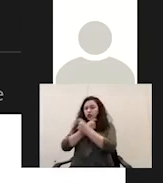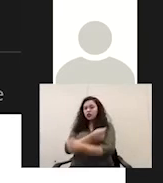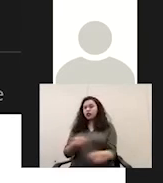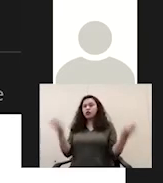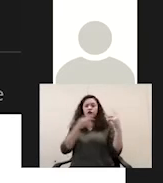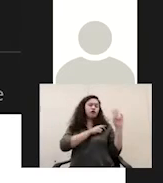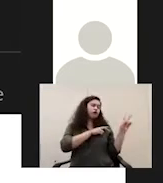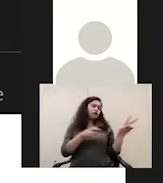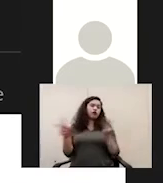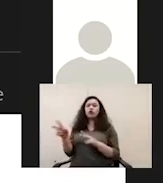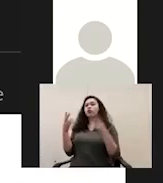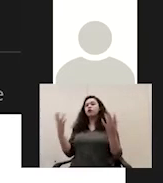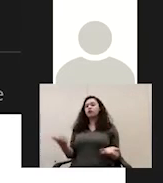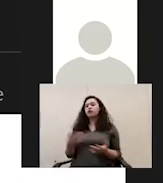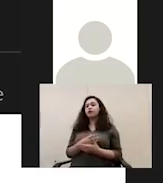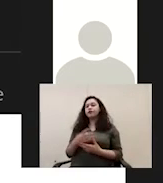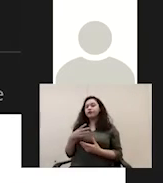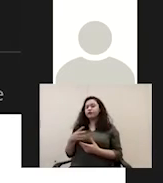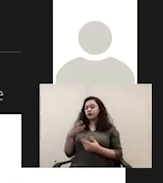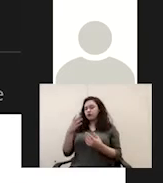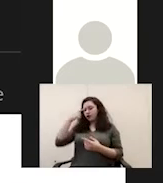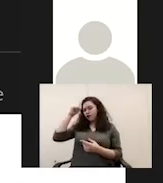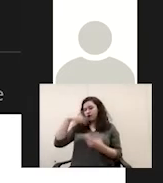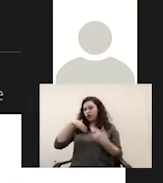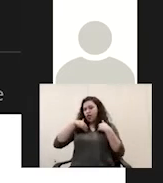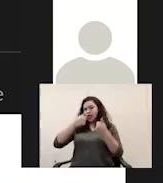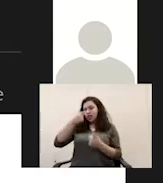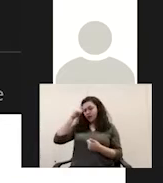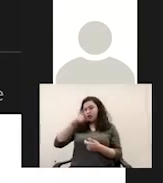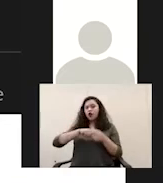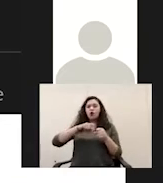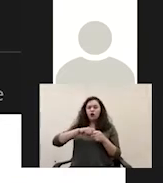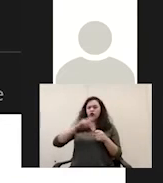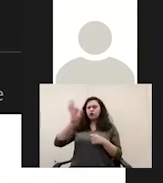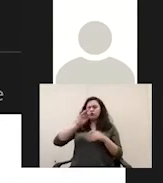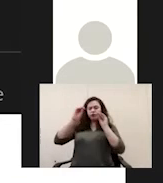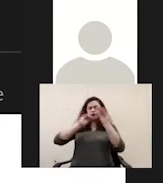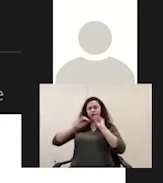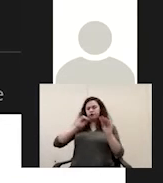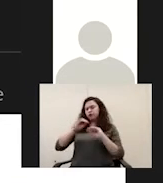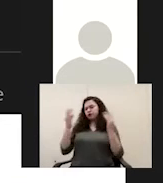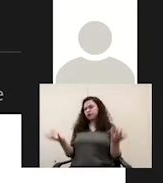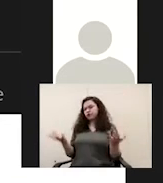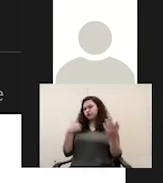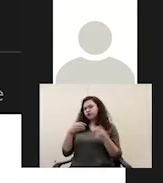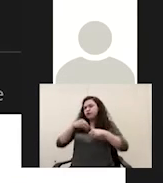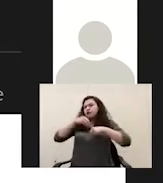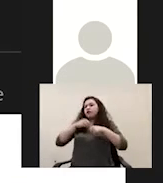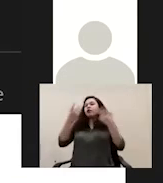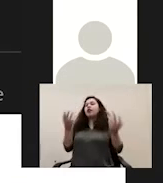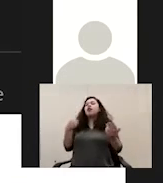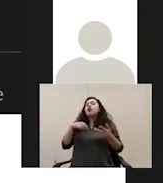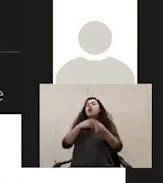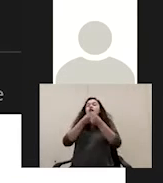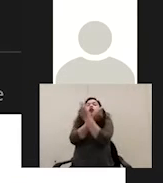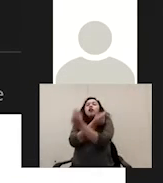sean de fácil entendimiento, que tengan colores, tal vez. Digo, hablo de esta parte porque se lo vamos a dar a niños